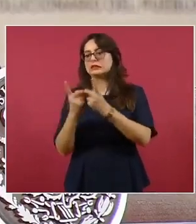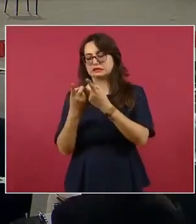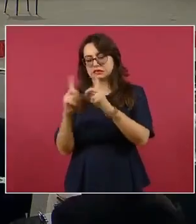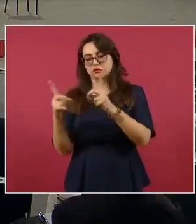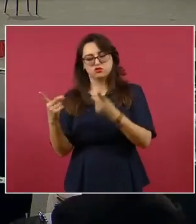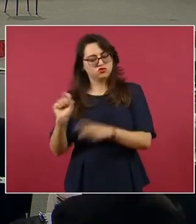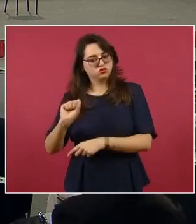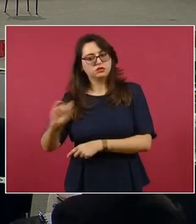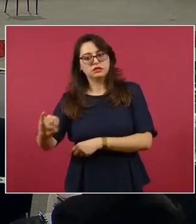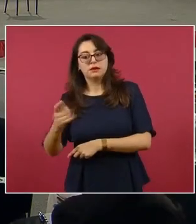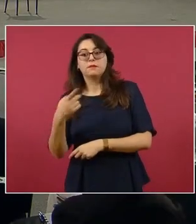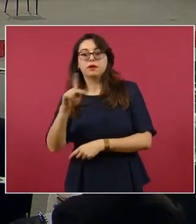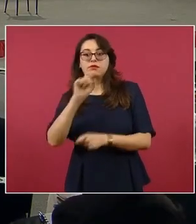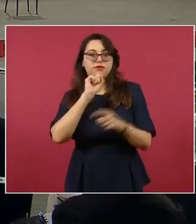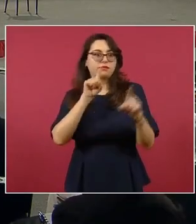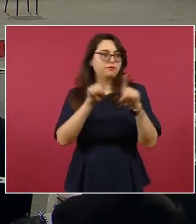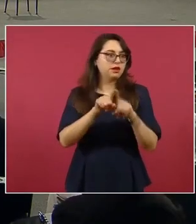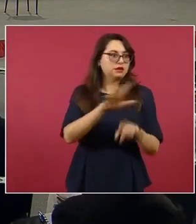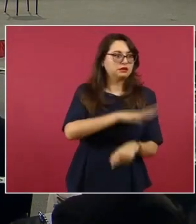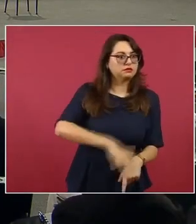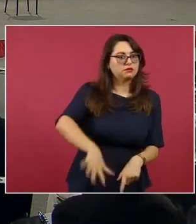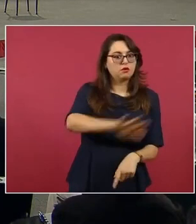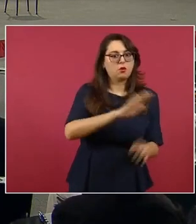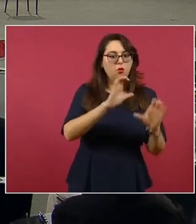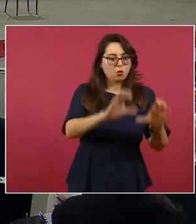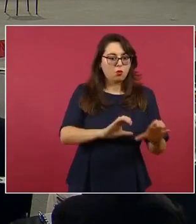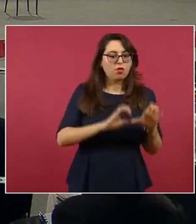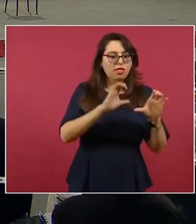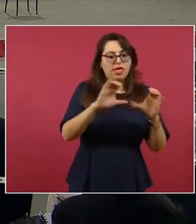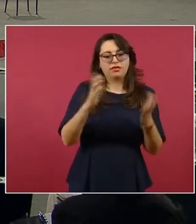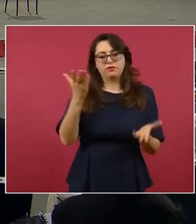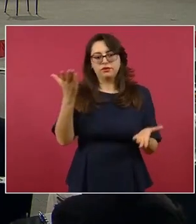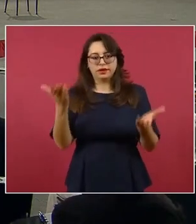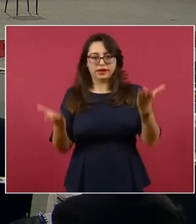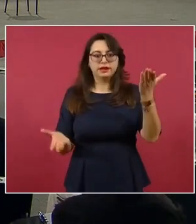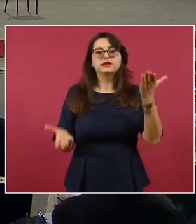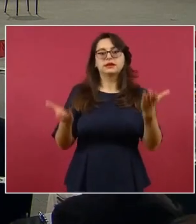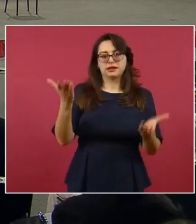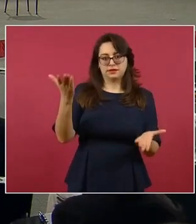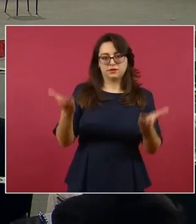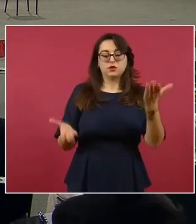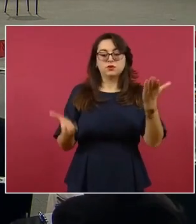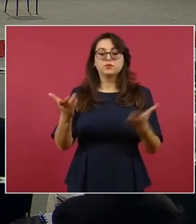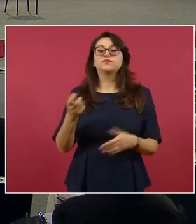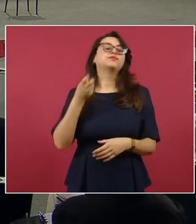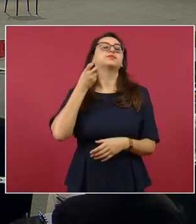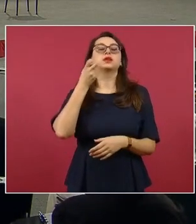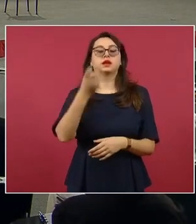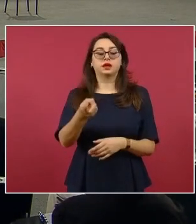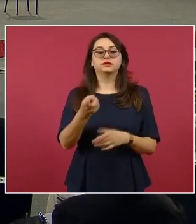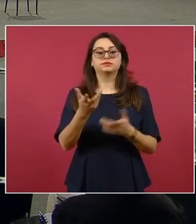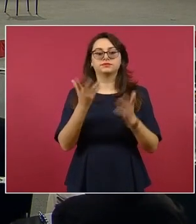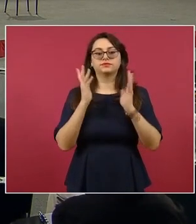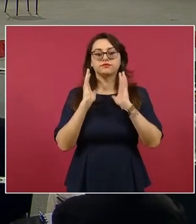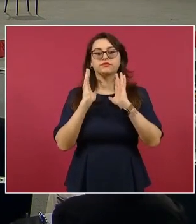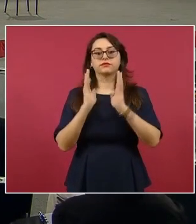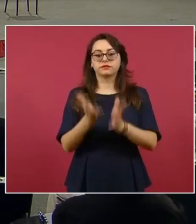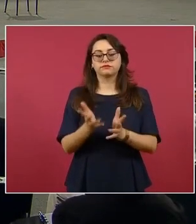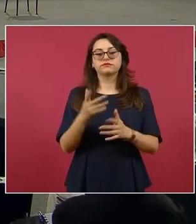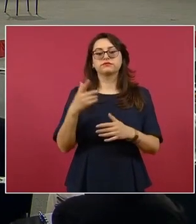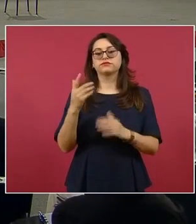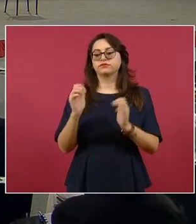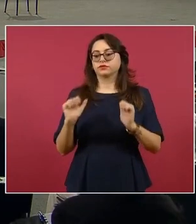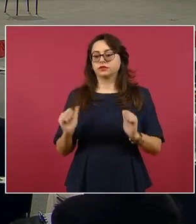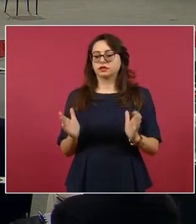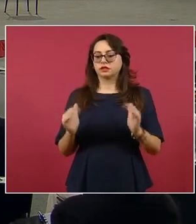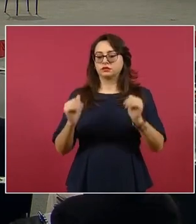salvamento arqueológico, ustedes saben que ya tenemos vistos buenos, plenos, del tramo 1 al 5 y en